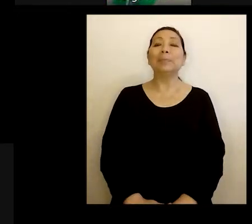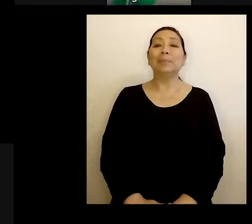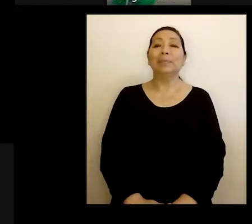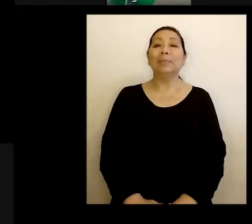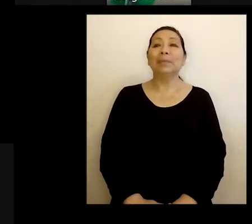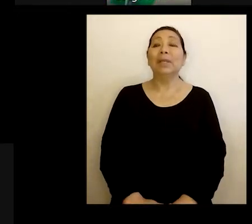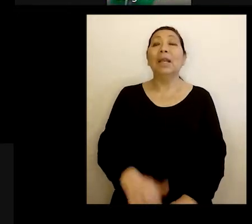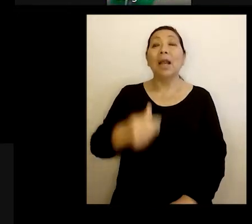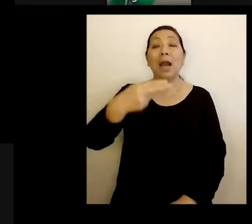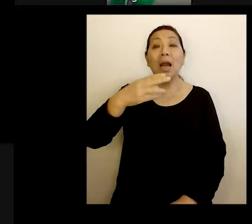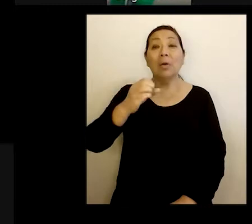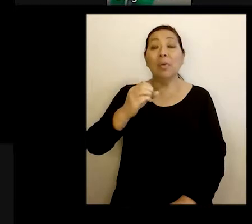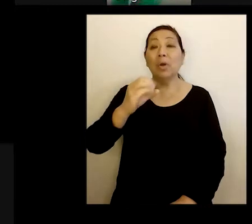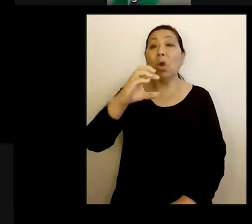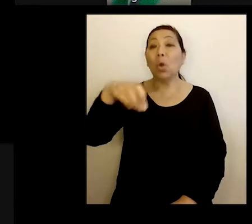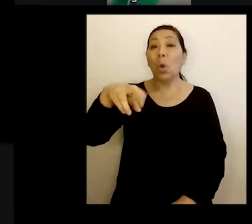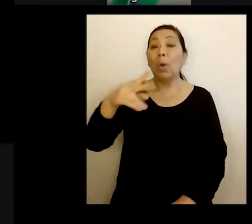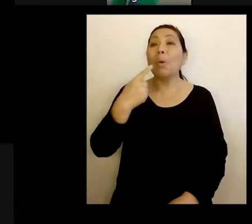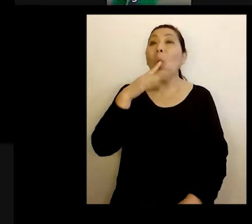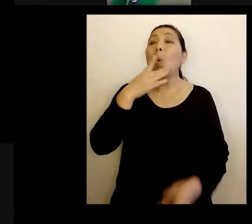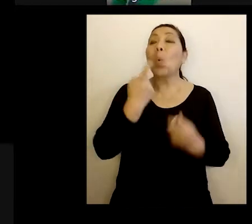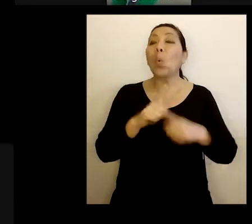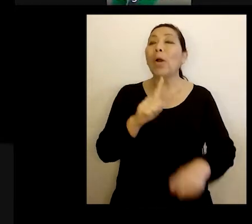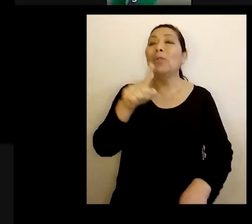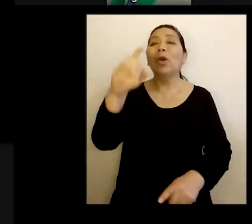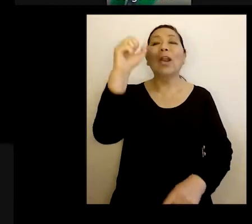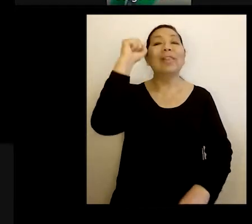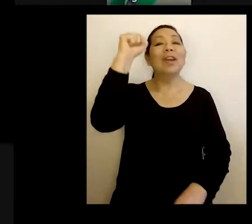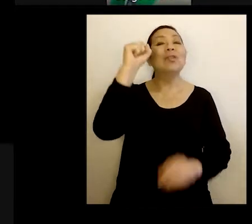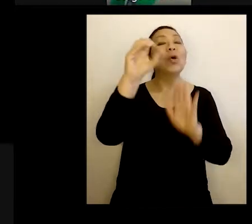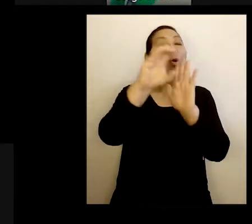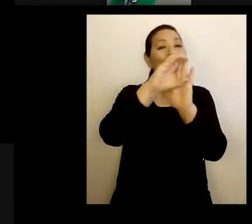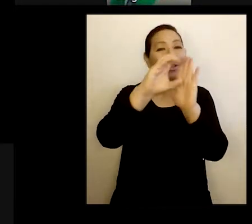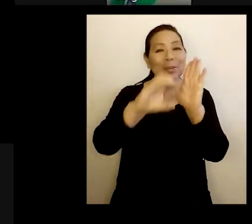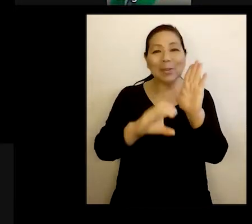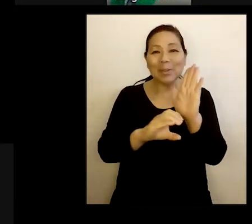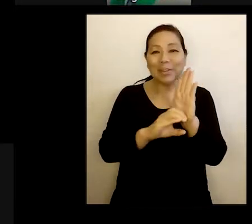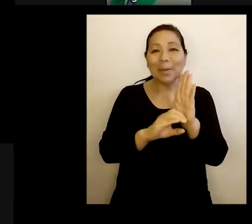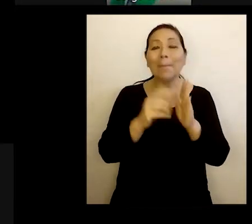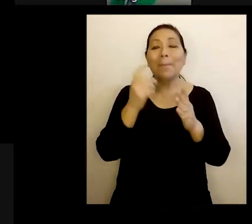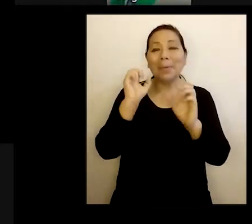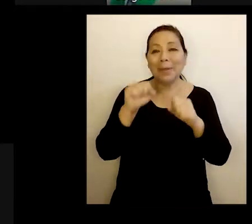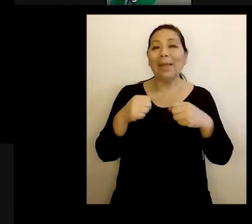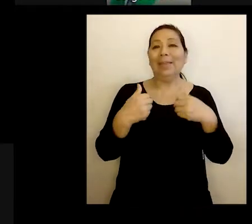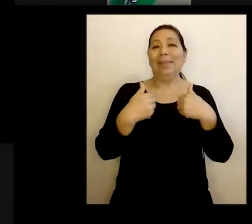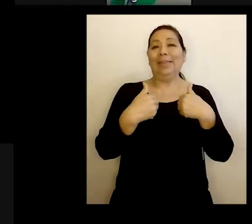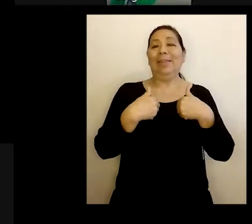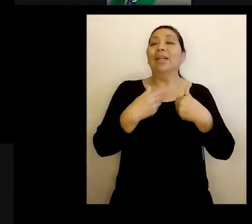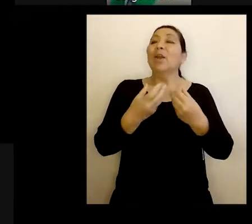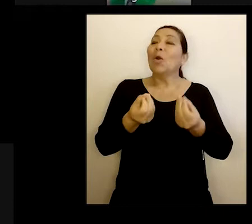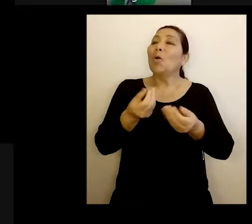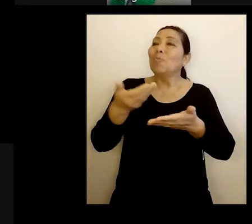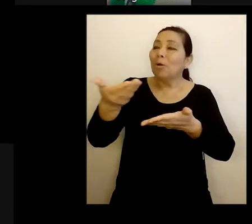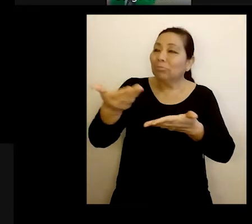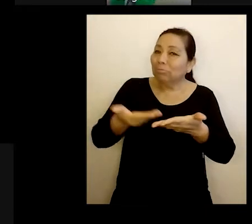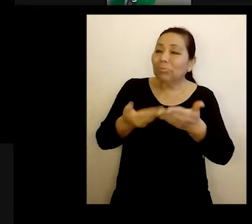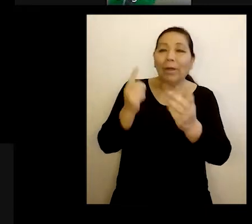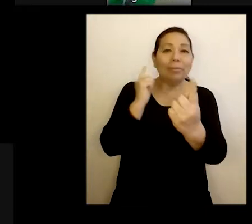El habeas corpus es procedente cuando el derecho constitucional conexo tiene como implicancia